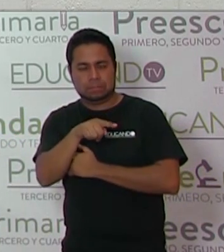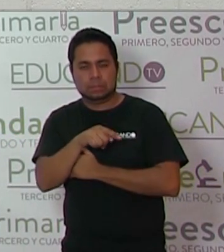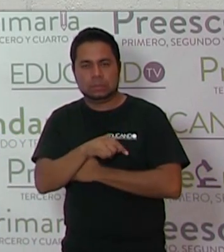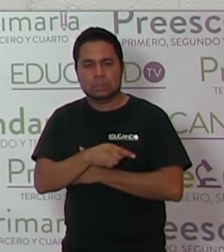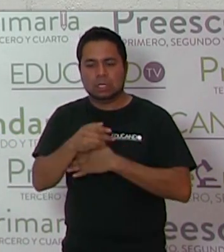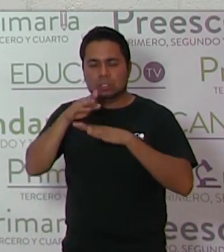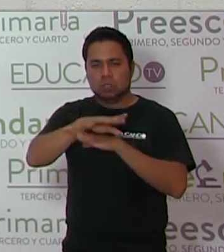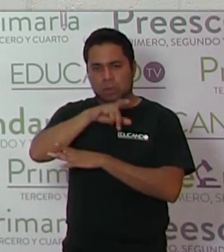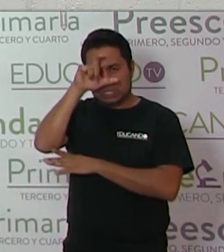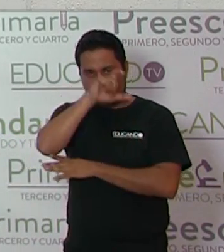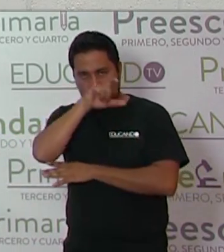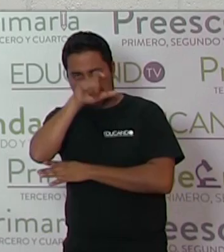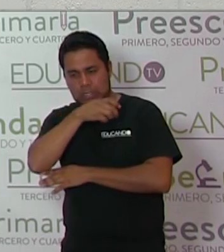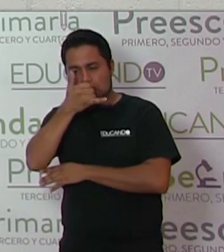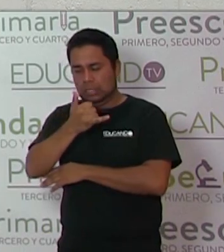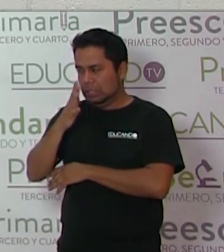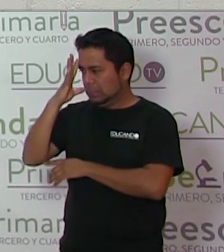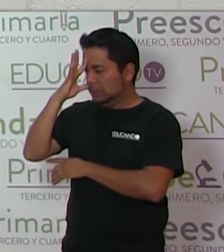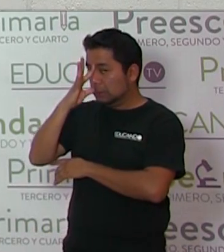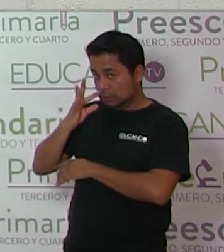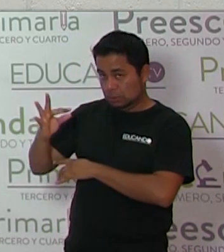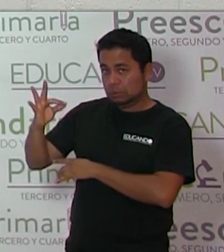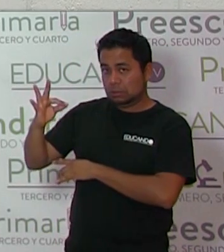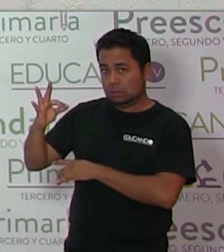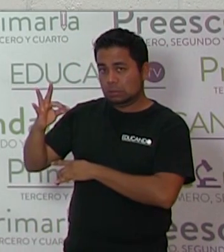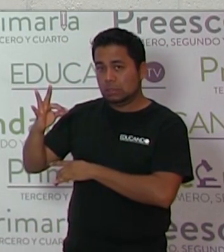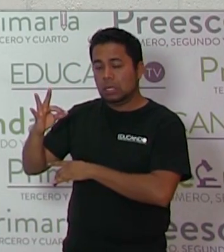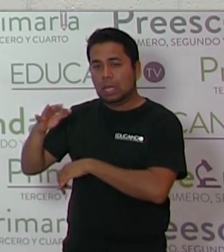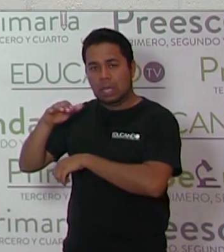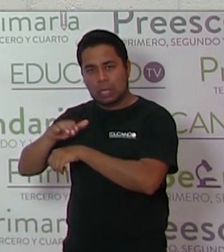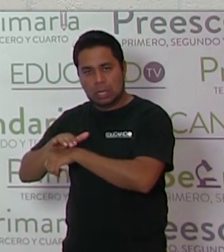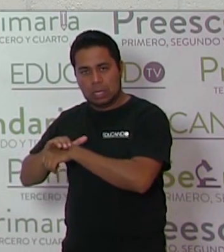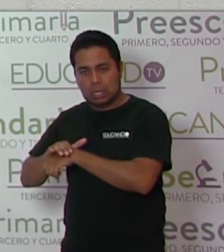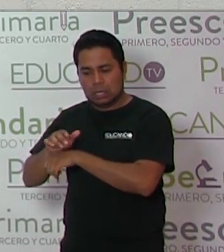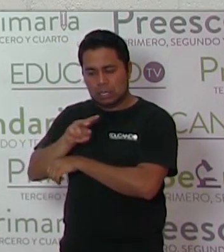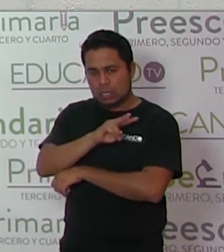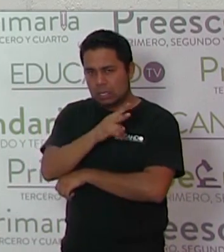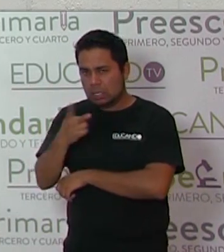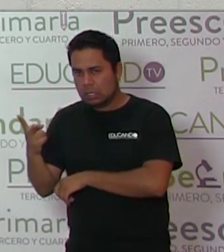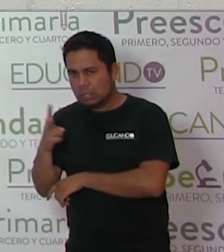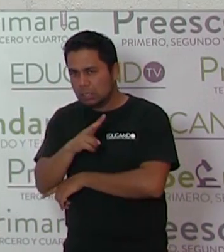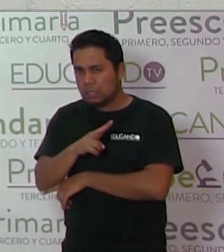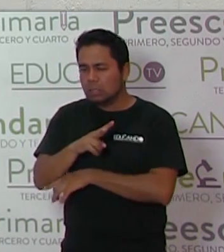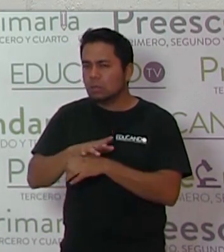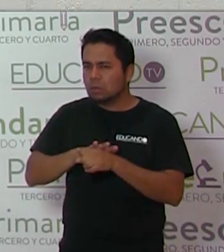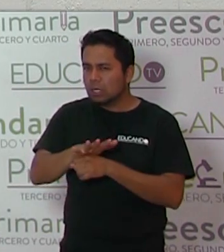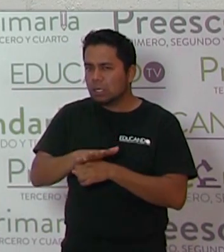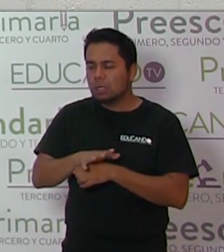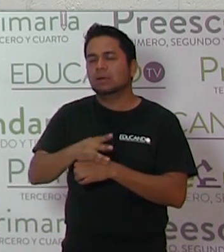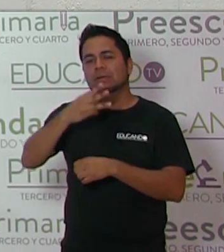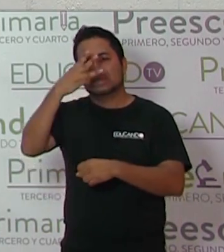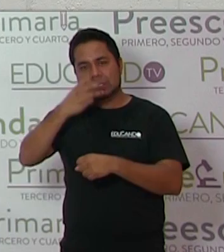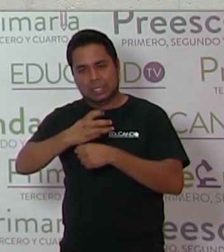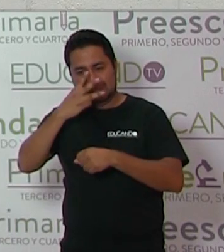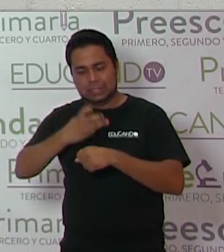de el águila y de la zorra, estamos hablando entonces de